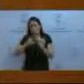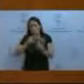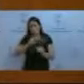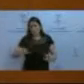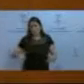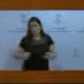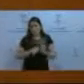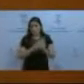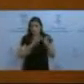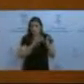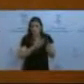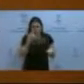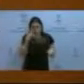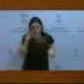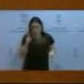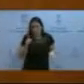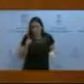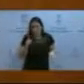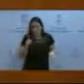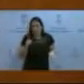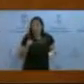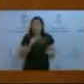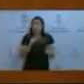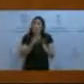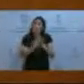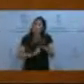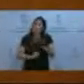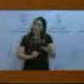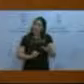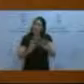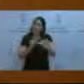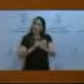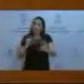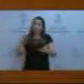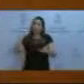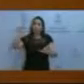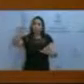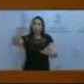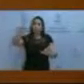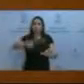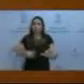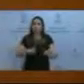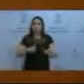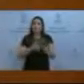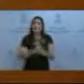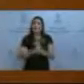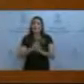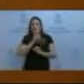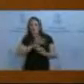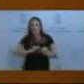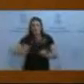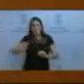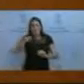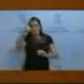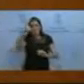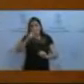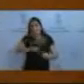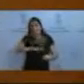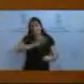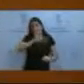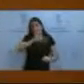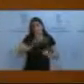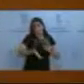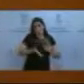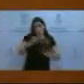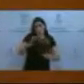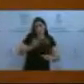que usted, por supuesto, posee, gran parte de ellos son parados de larga duración. Y aquí tenemos ya el colectivo más complejo de todos, a parados mayores de 45 años